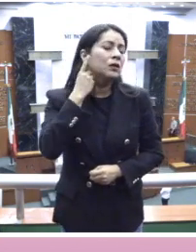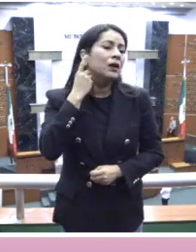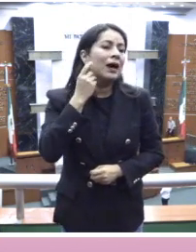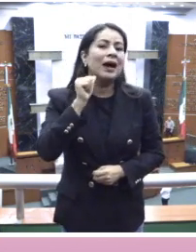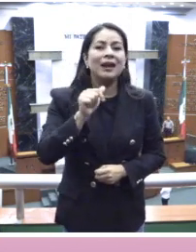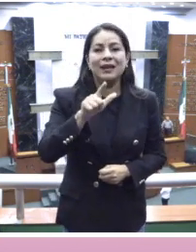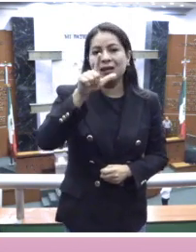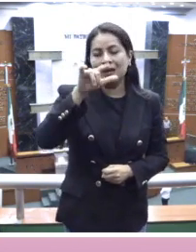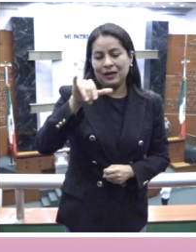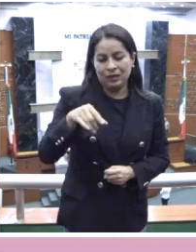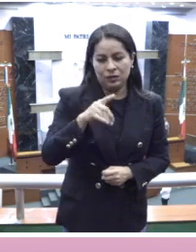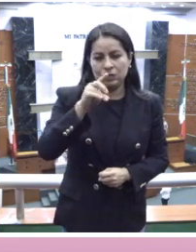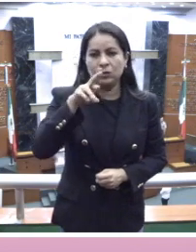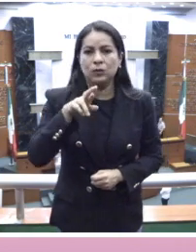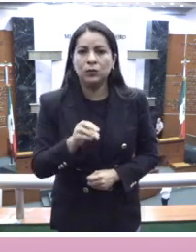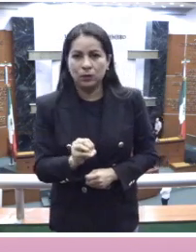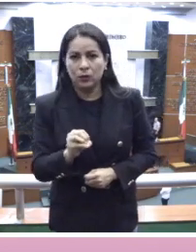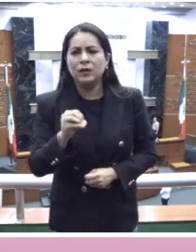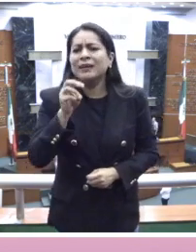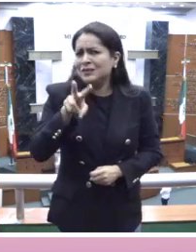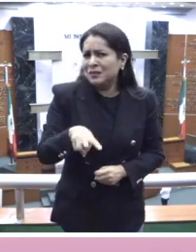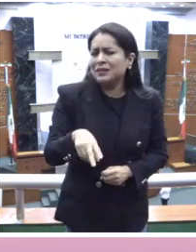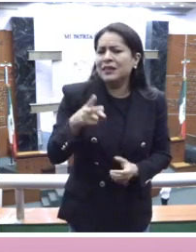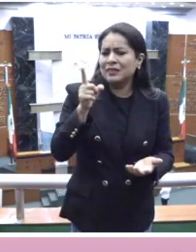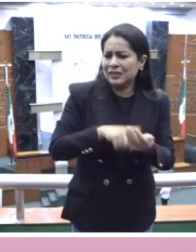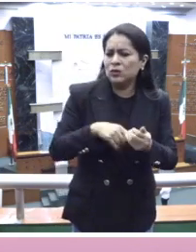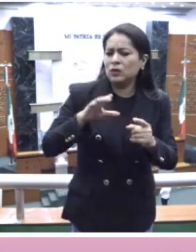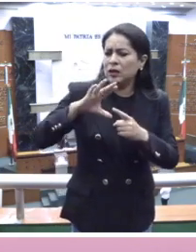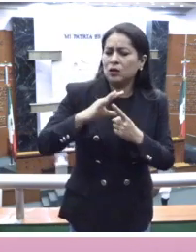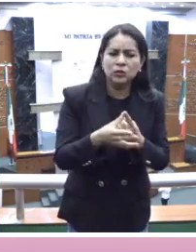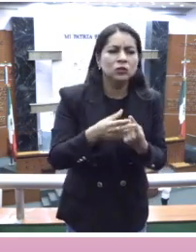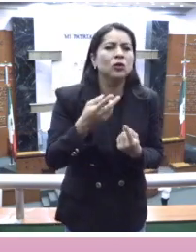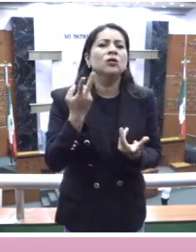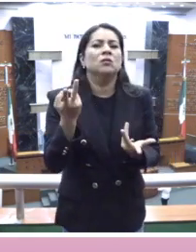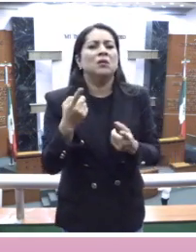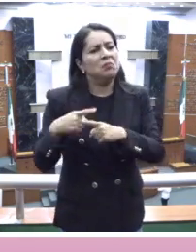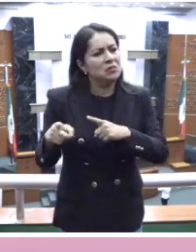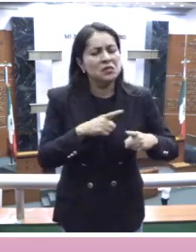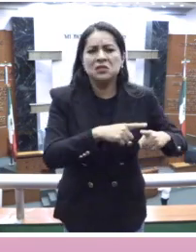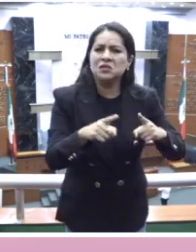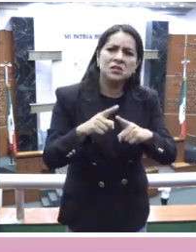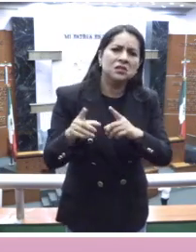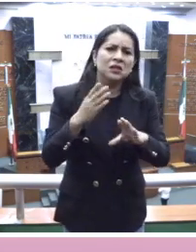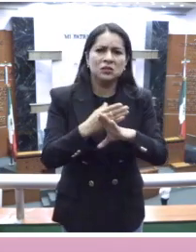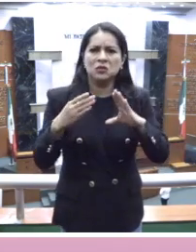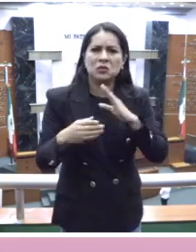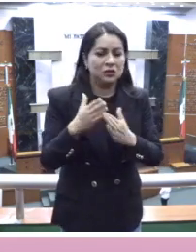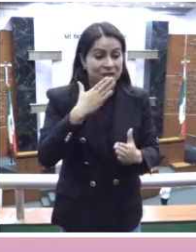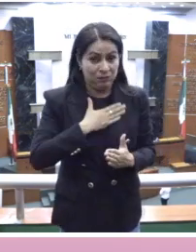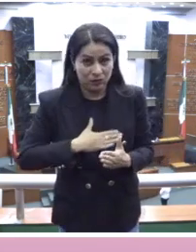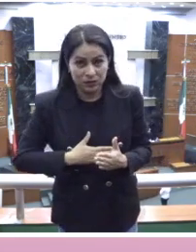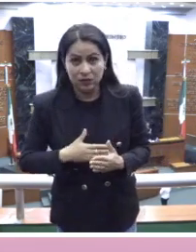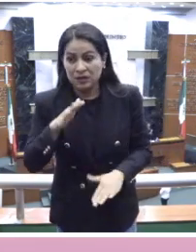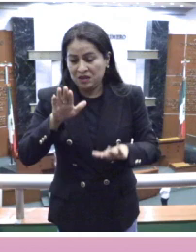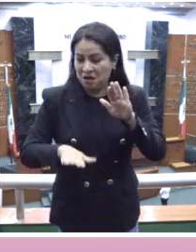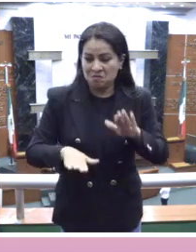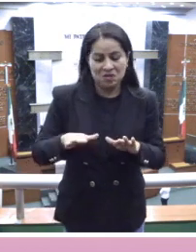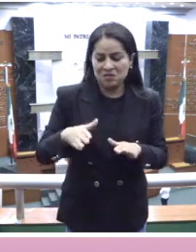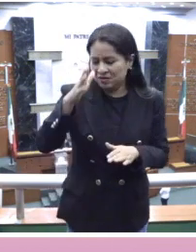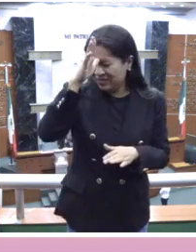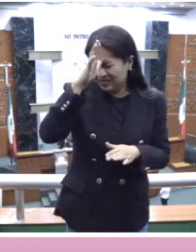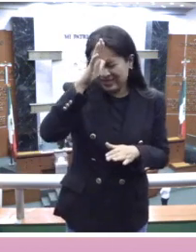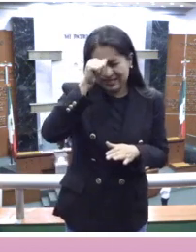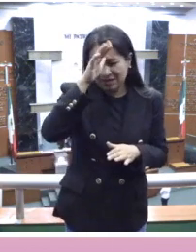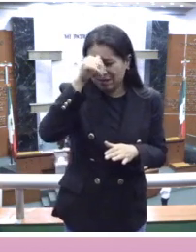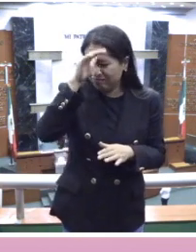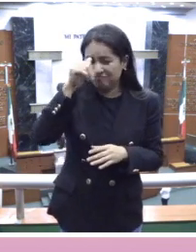diputado Alejandro Carabias, que si bien es cierto, dentro de la comisión hay pluralidad y democracia y no todas las veces coincidiremos,